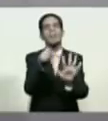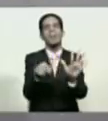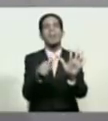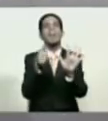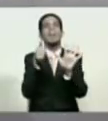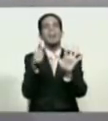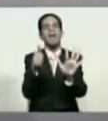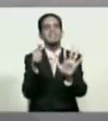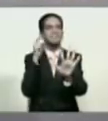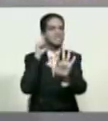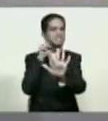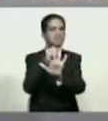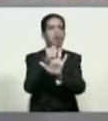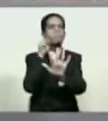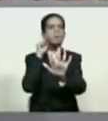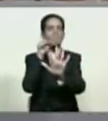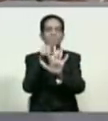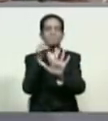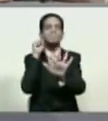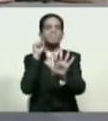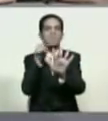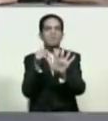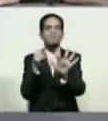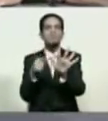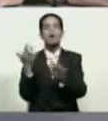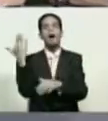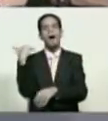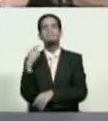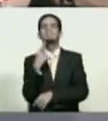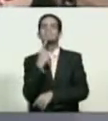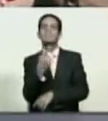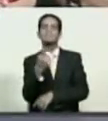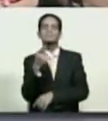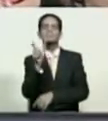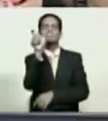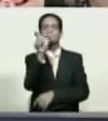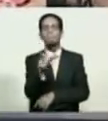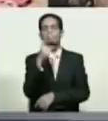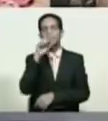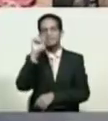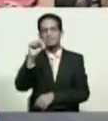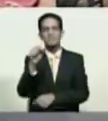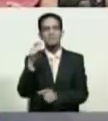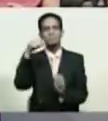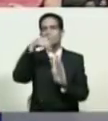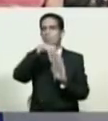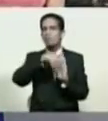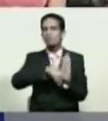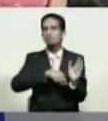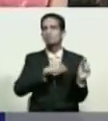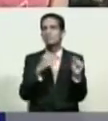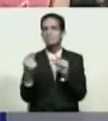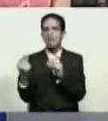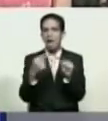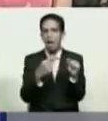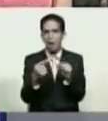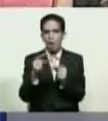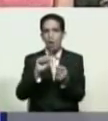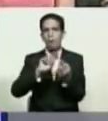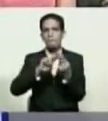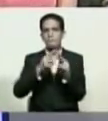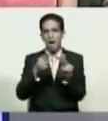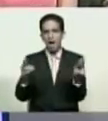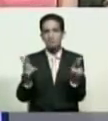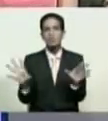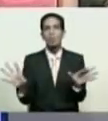que ha anunciado el presidente Nicolás Maduro al país. Profundizar y consolidar el diálogo por la paz, por la